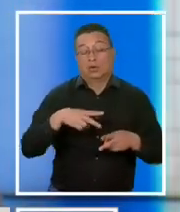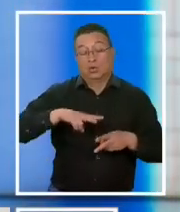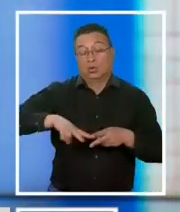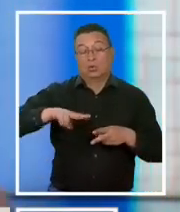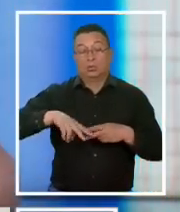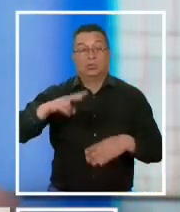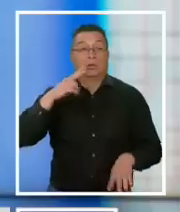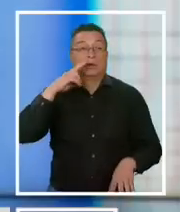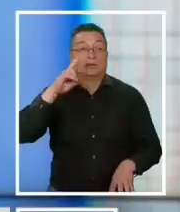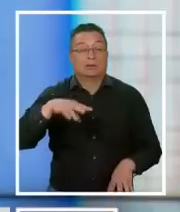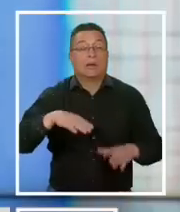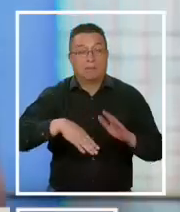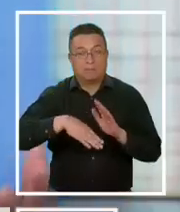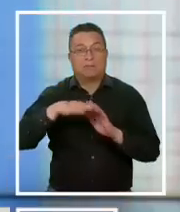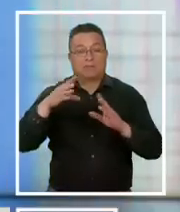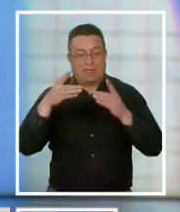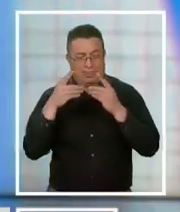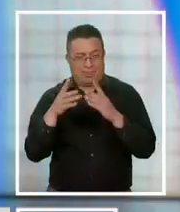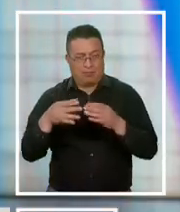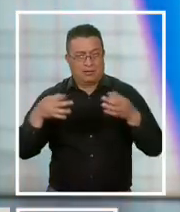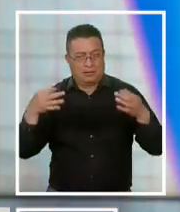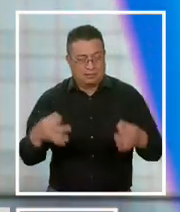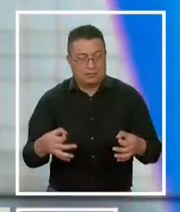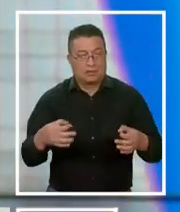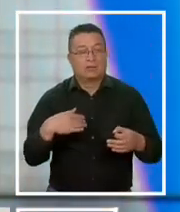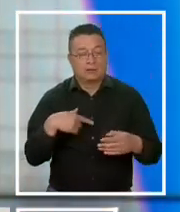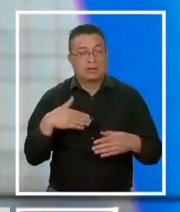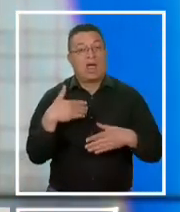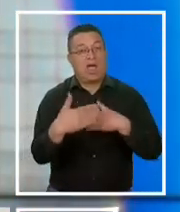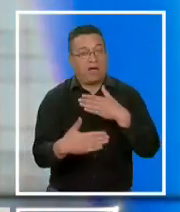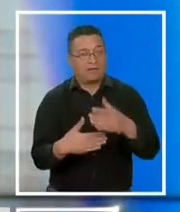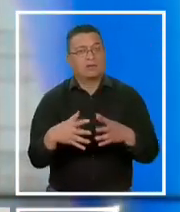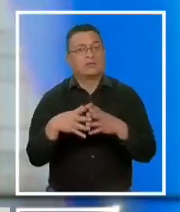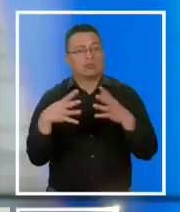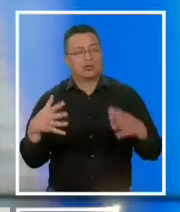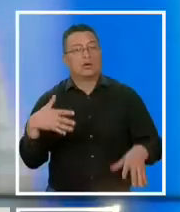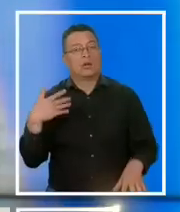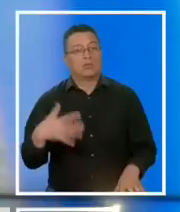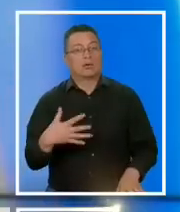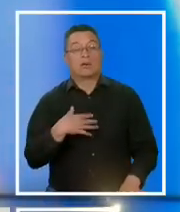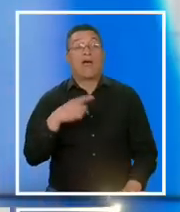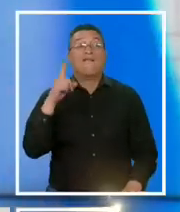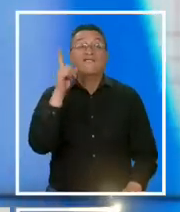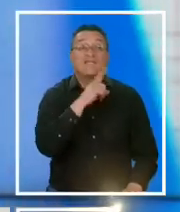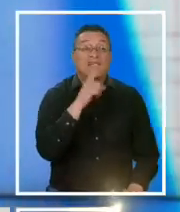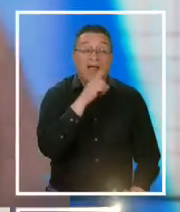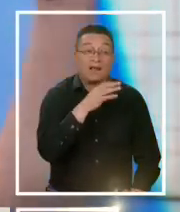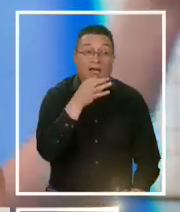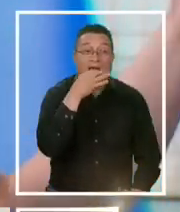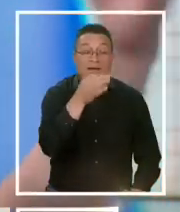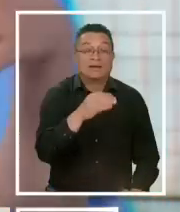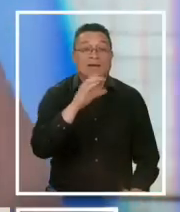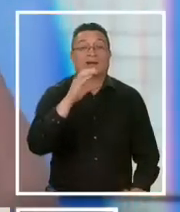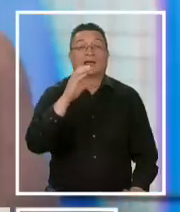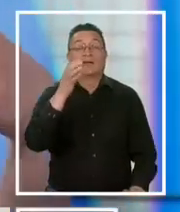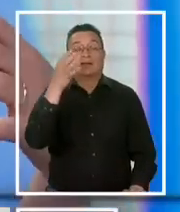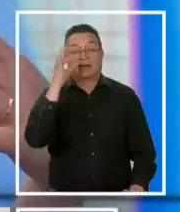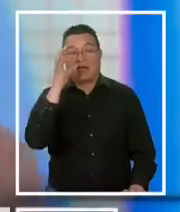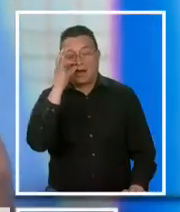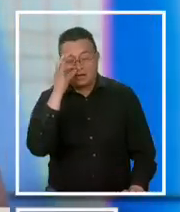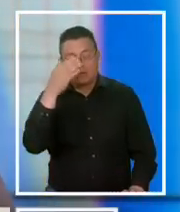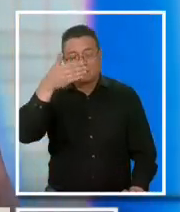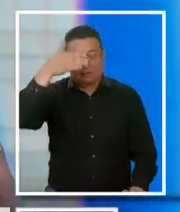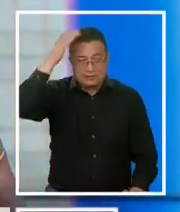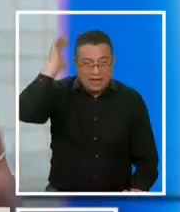solucionan sino a través de más democracia me parece que es un es un avance un sustantivo la parte final en donde dice que los cariolas los Jackson